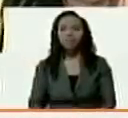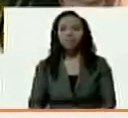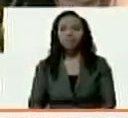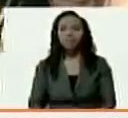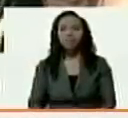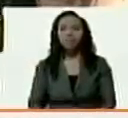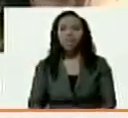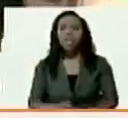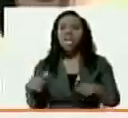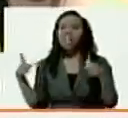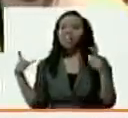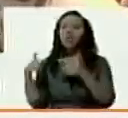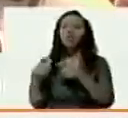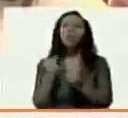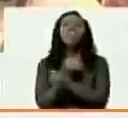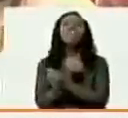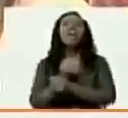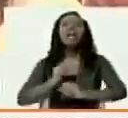una reunión de fracasados,